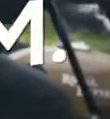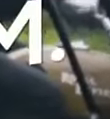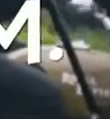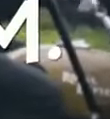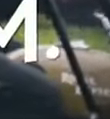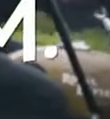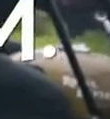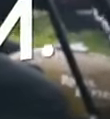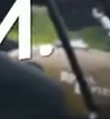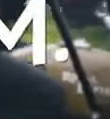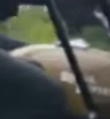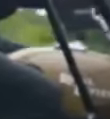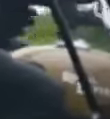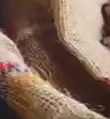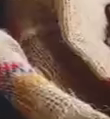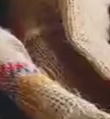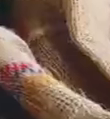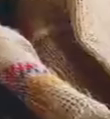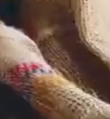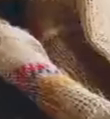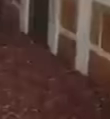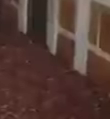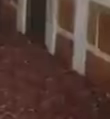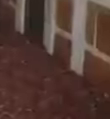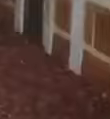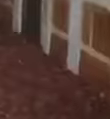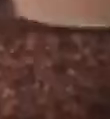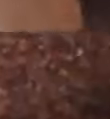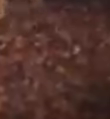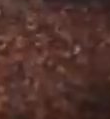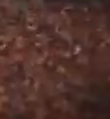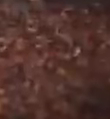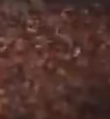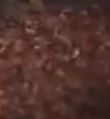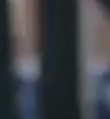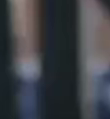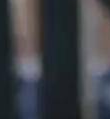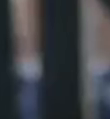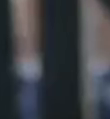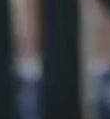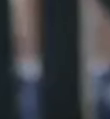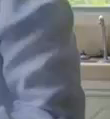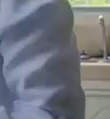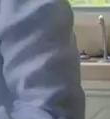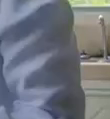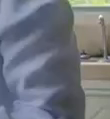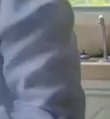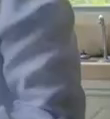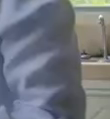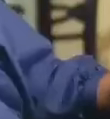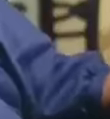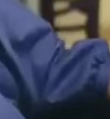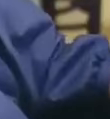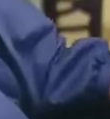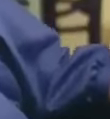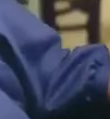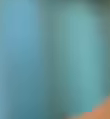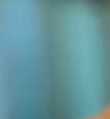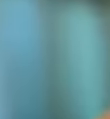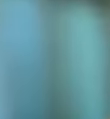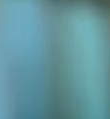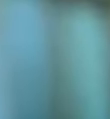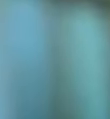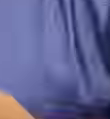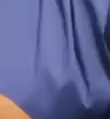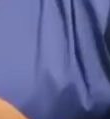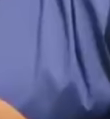Este sábado a las 7 de la noche. Las empresas cuentan con los catadores de cacao. Ellos son pieza fundamental en esta